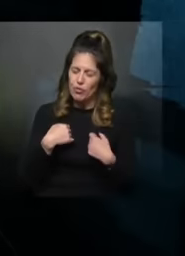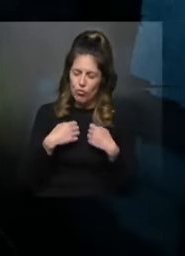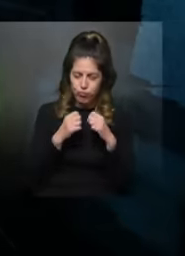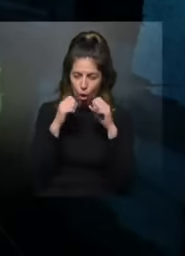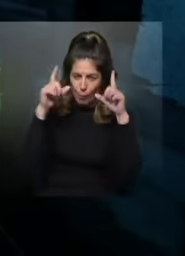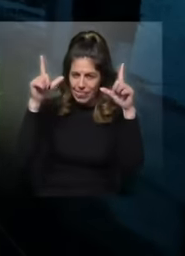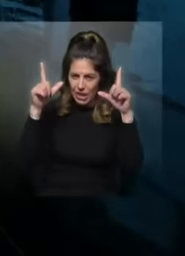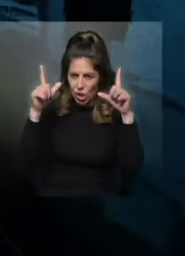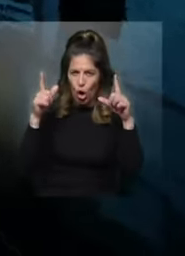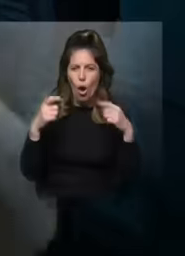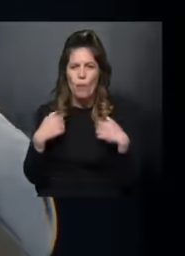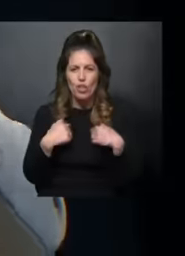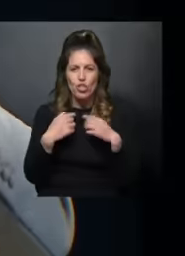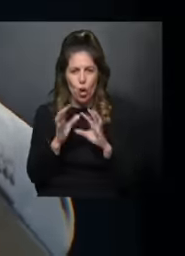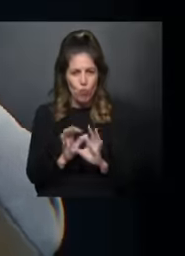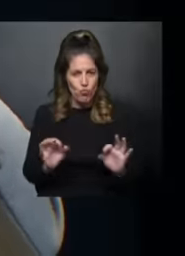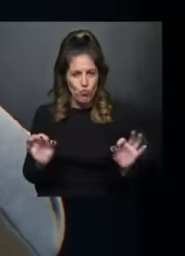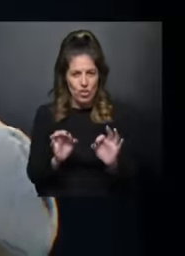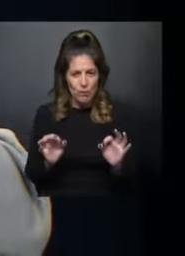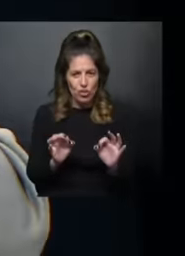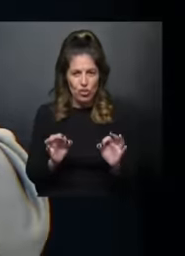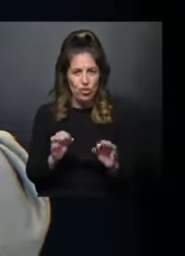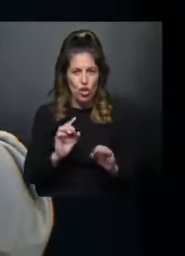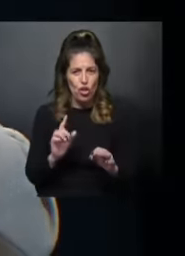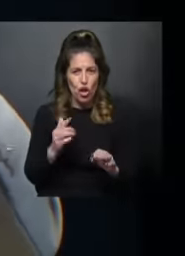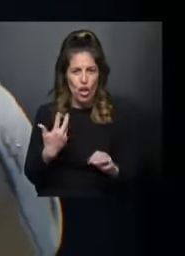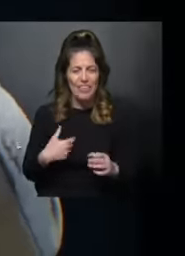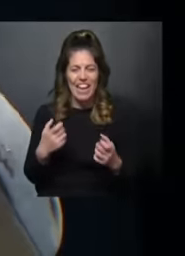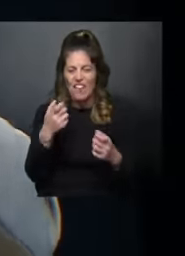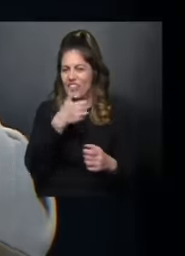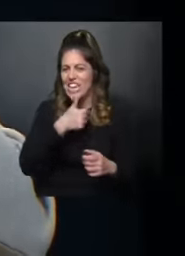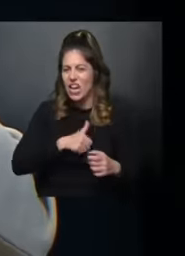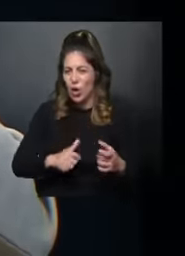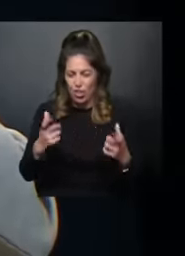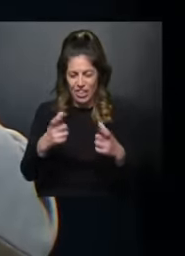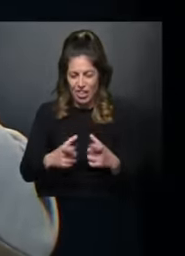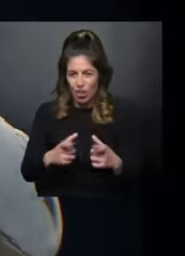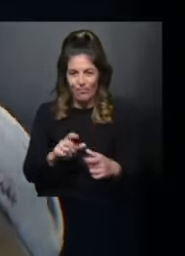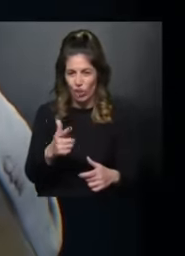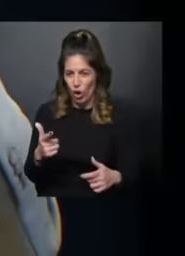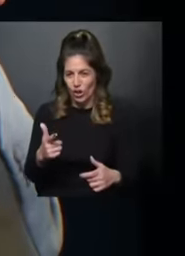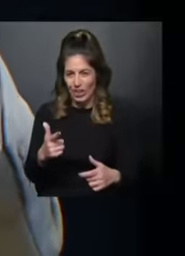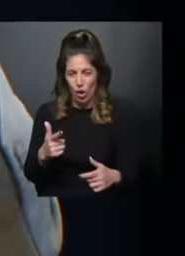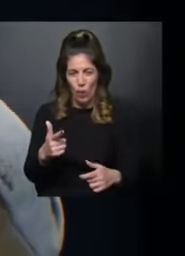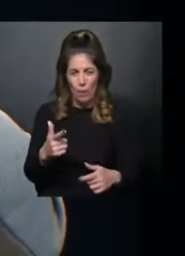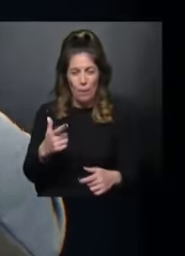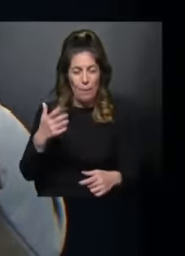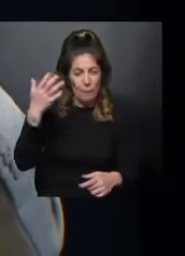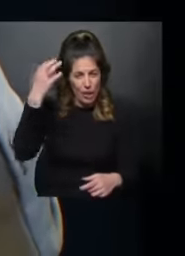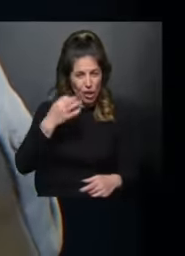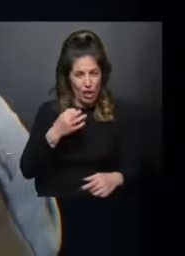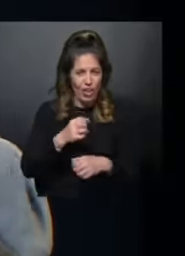Yo tengo de Musicación, no lo tengo, lamentablemente, el viejo disco, que supongo que fue el